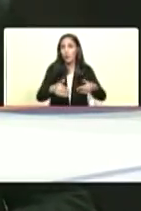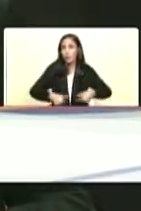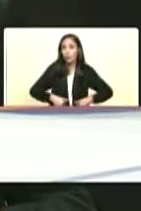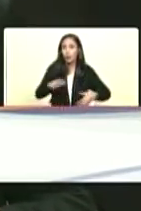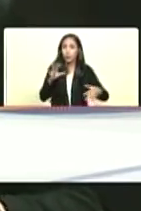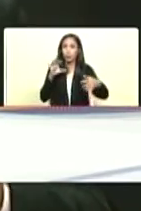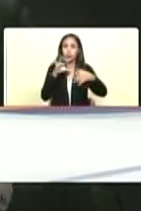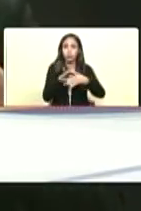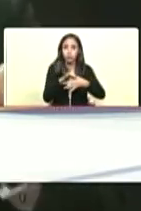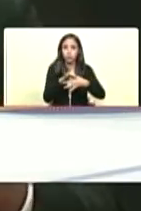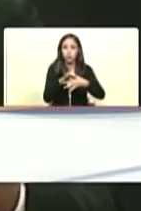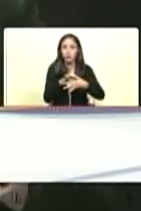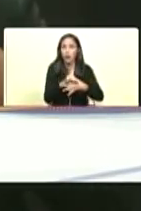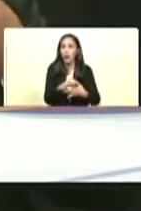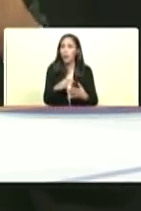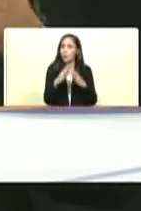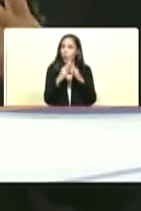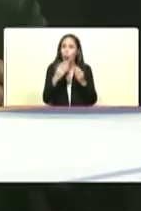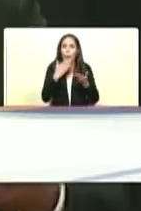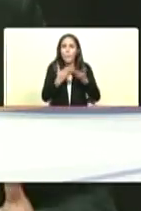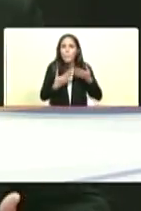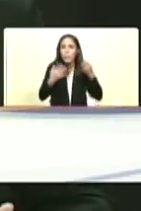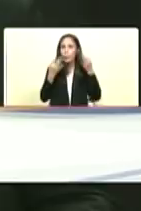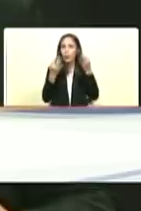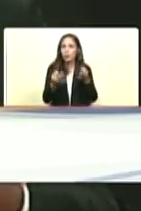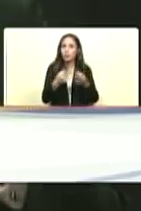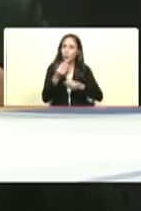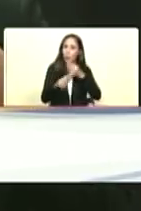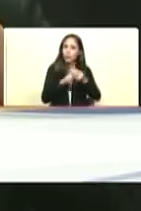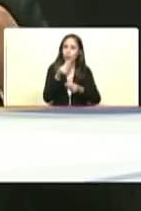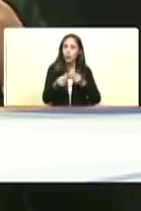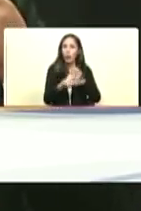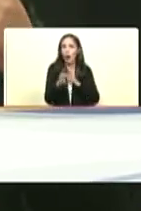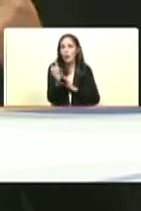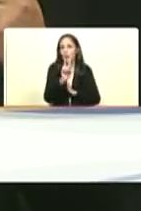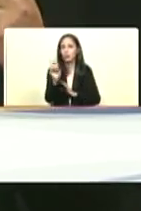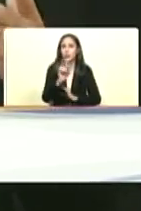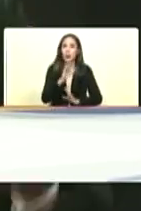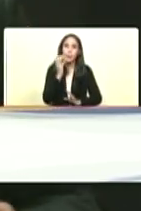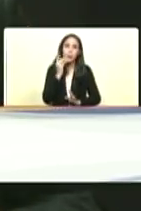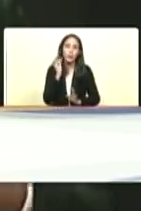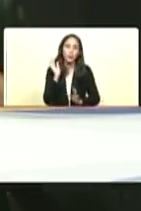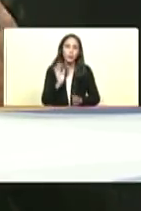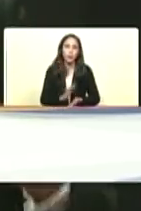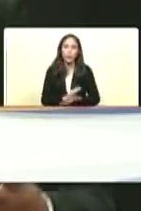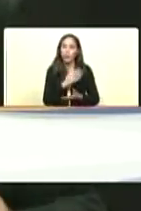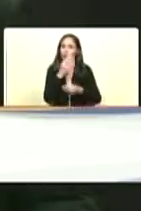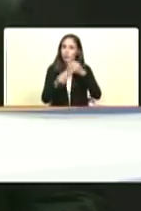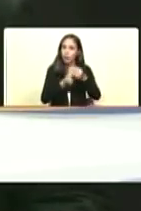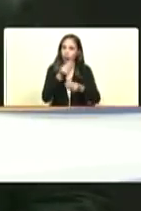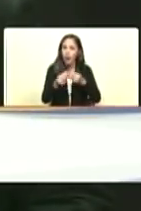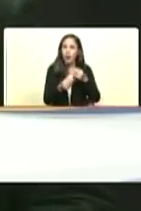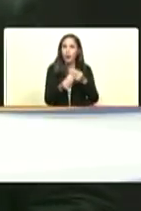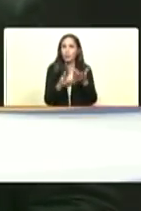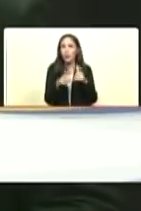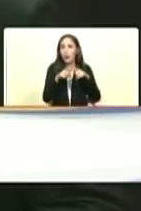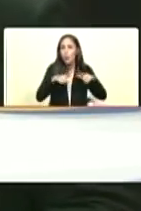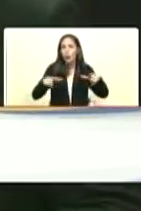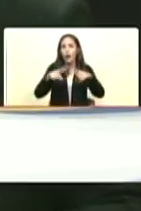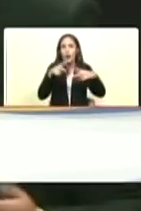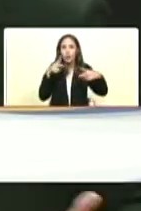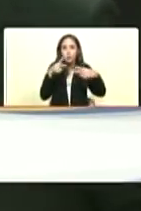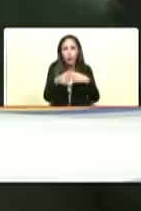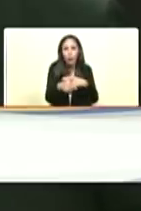realizado, estamos proponiendo que en Venezuela se inauguren y se abran casas